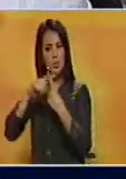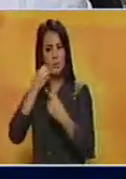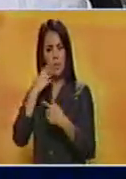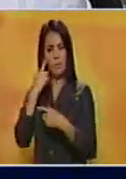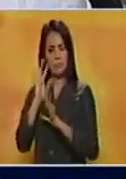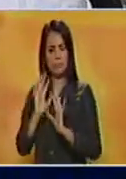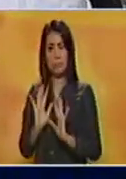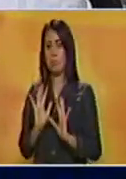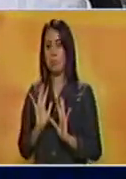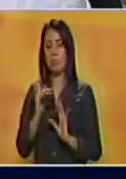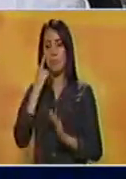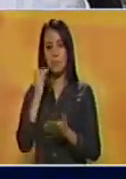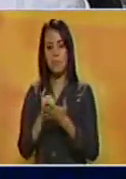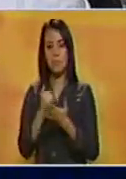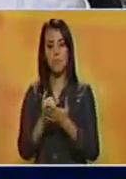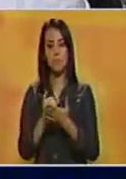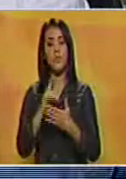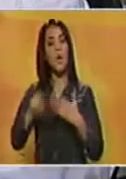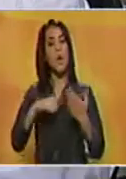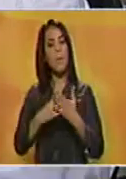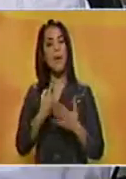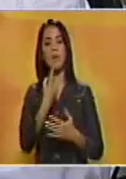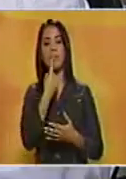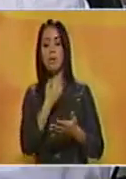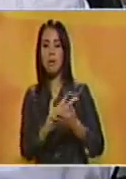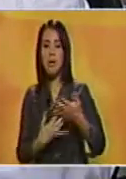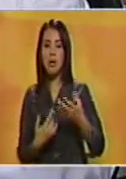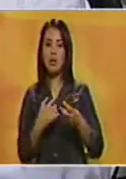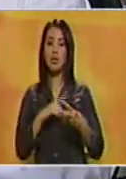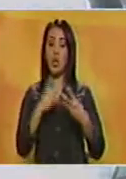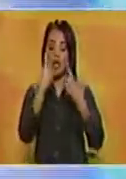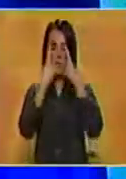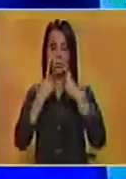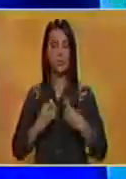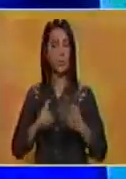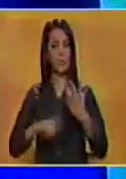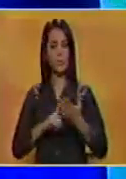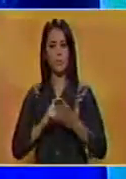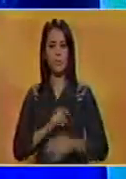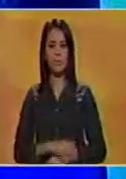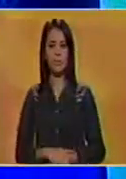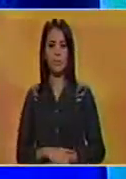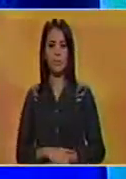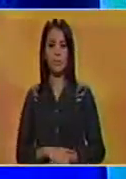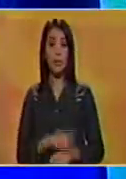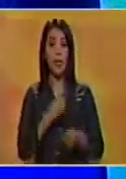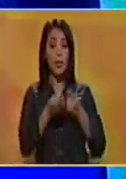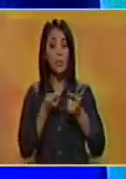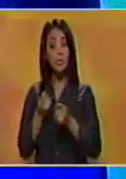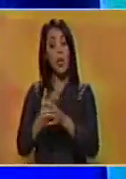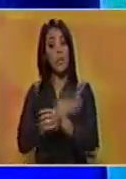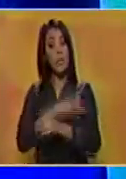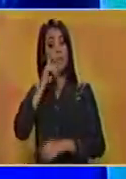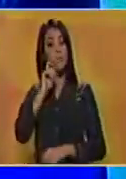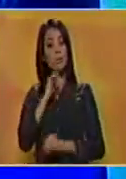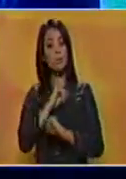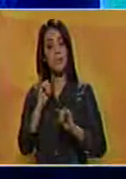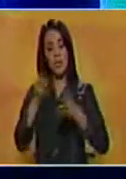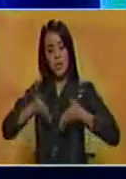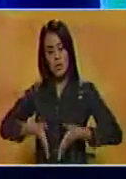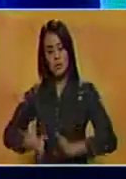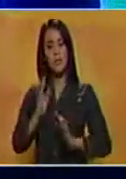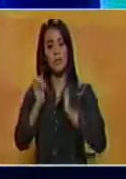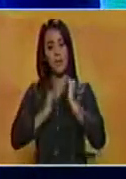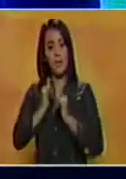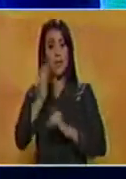de la hematología completa, sobre todo para determinar valores de hemoglobina y hematocrito. El control prenatal culmina con el nacimiento del bebé.